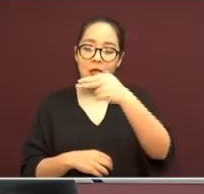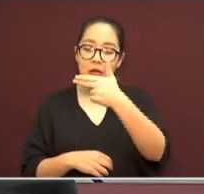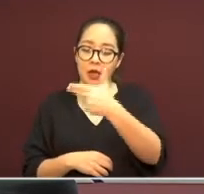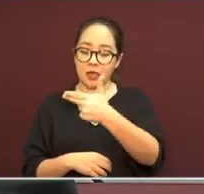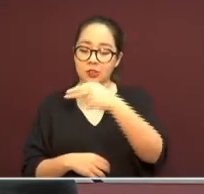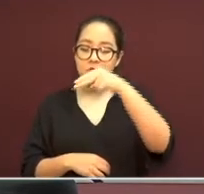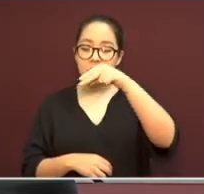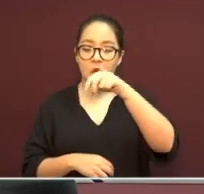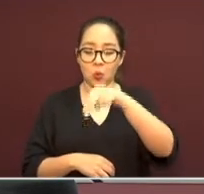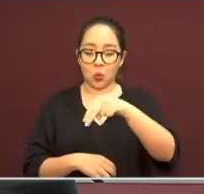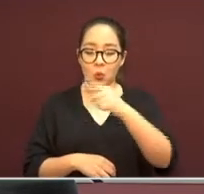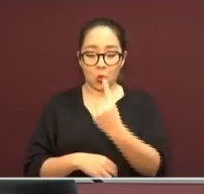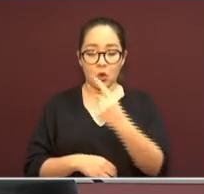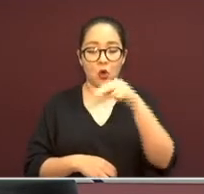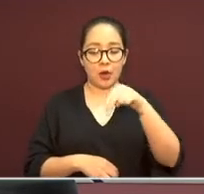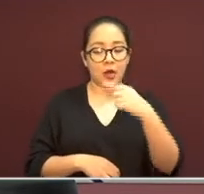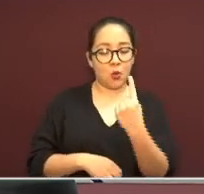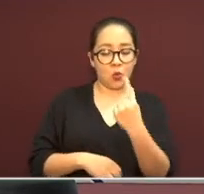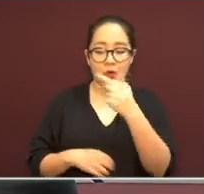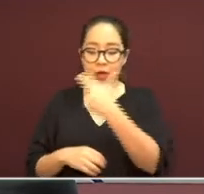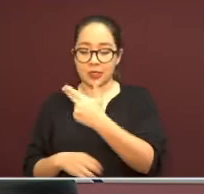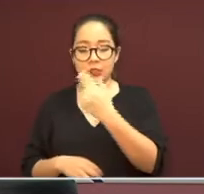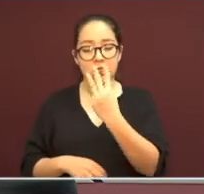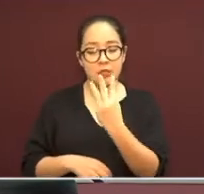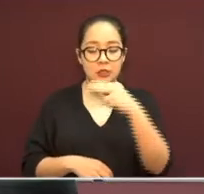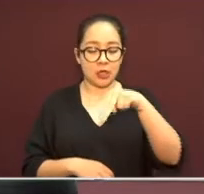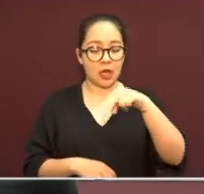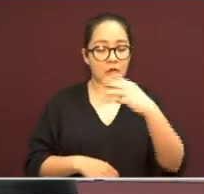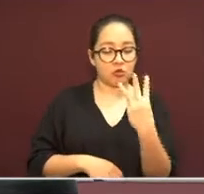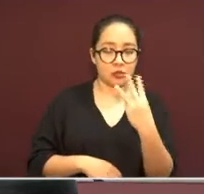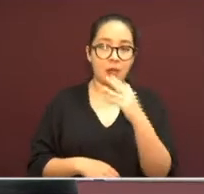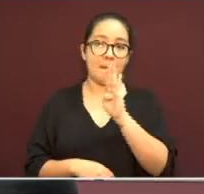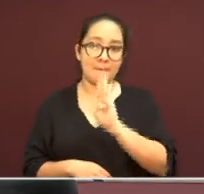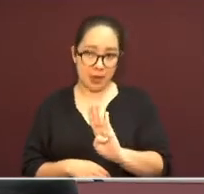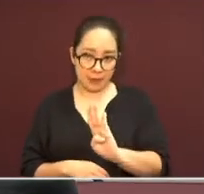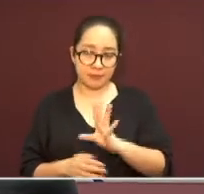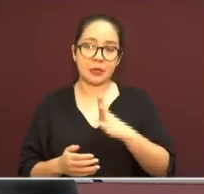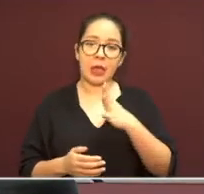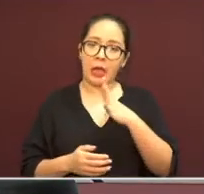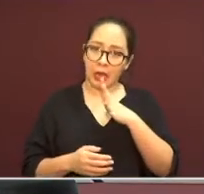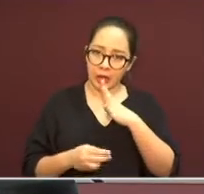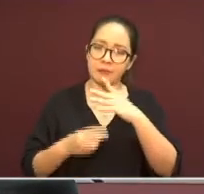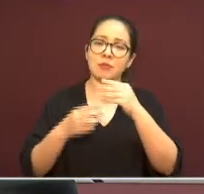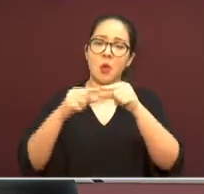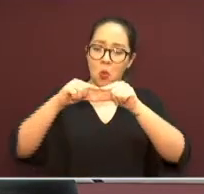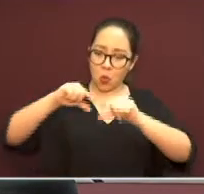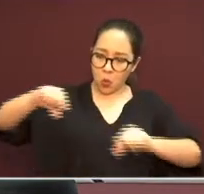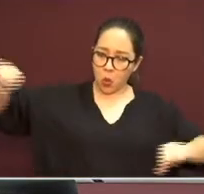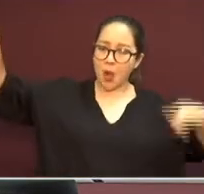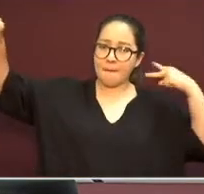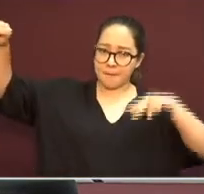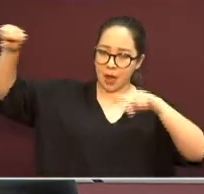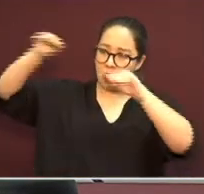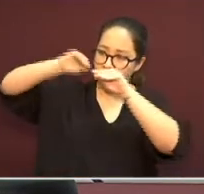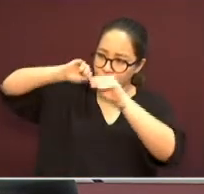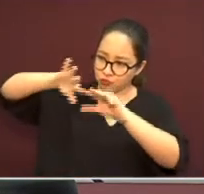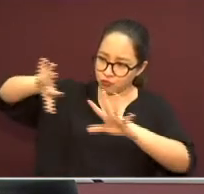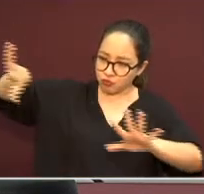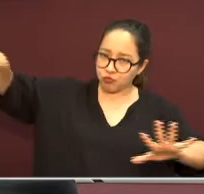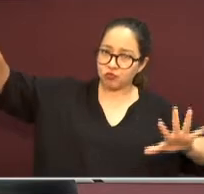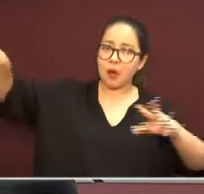h3n2 y b en toda la entidad veracruzana habrá de llegar la vacuna